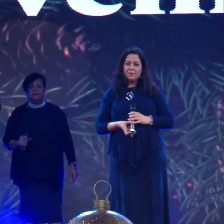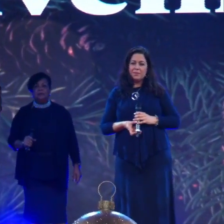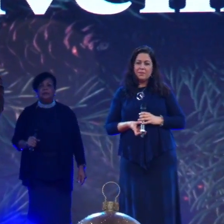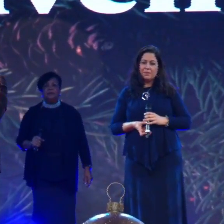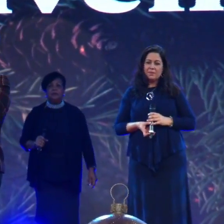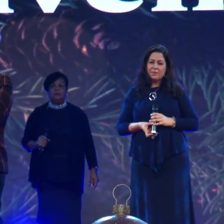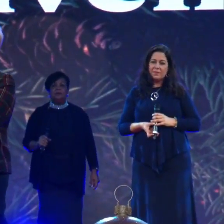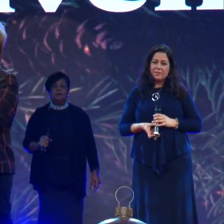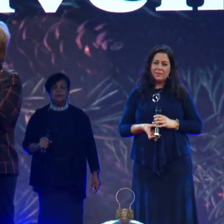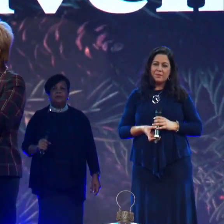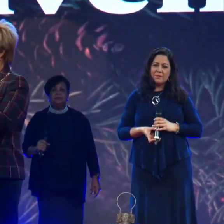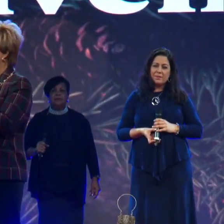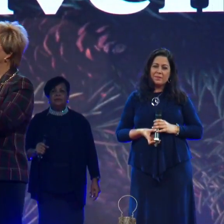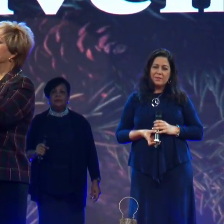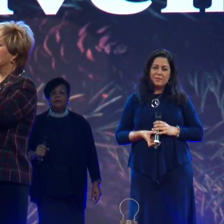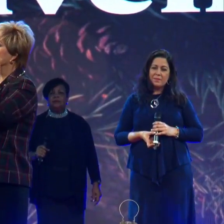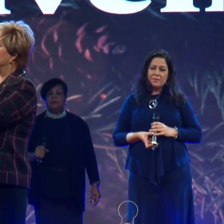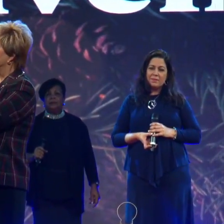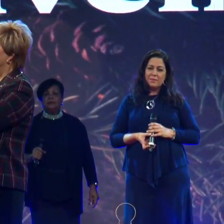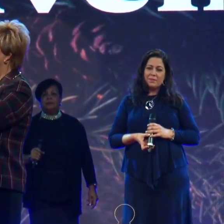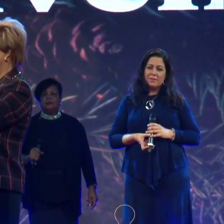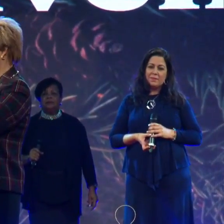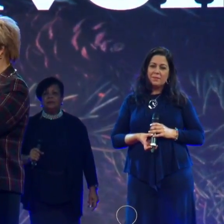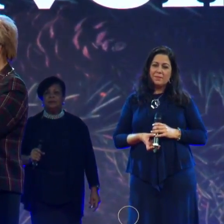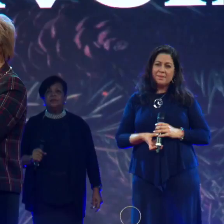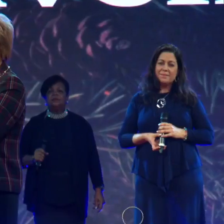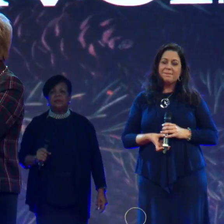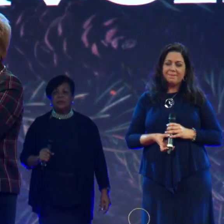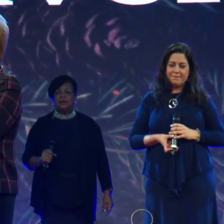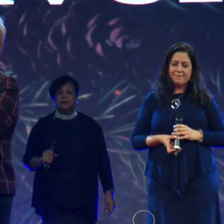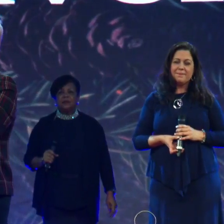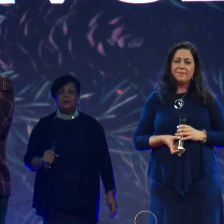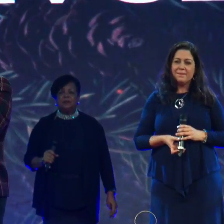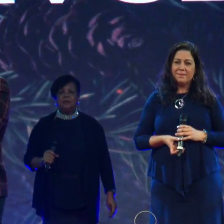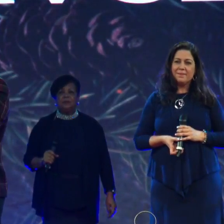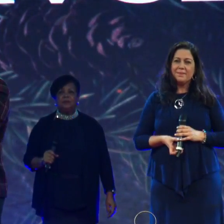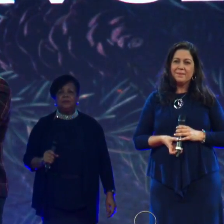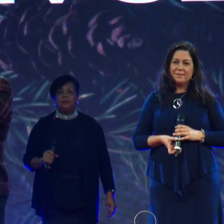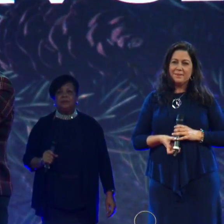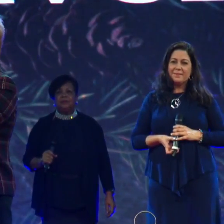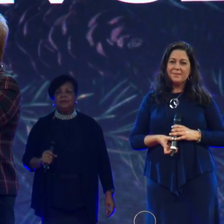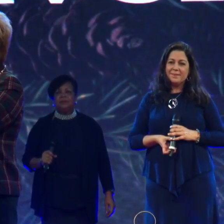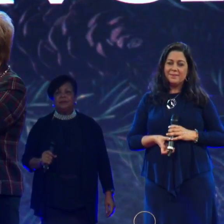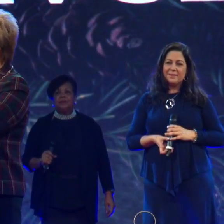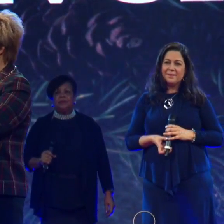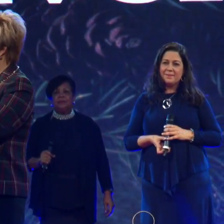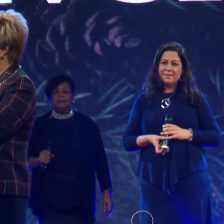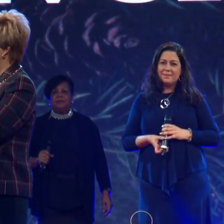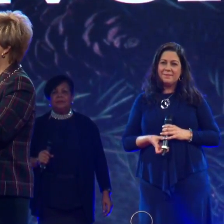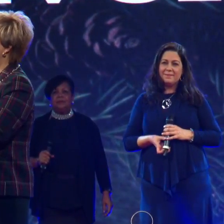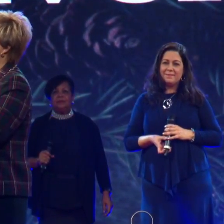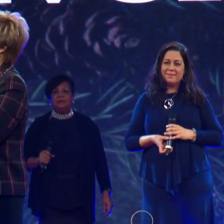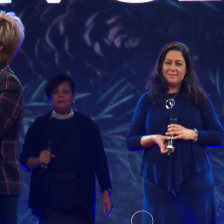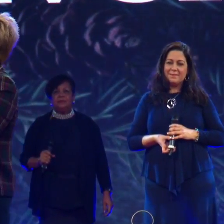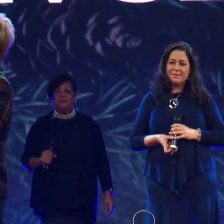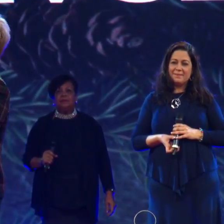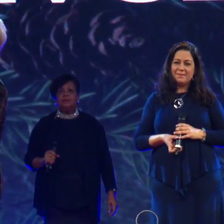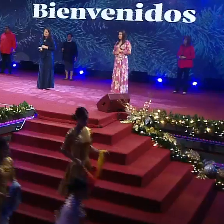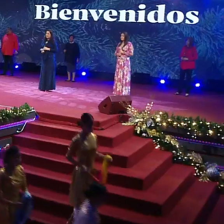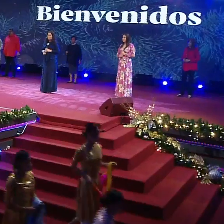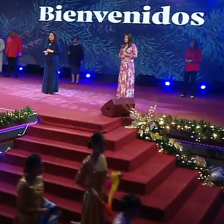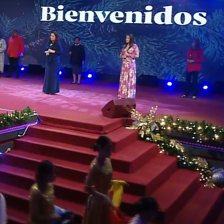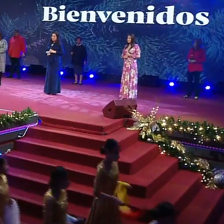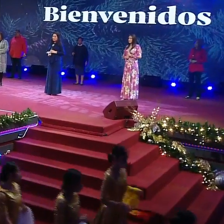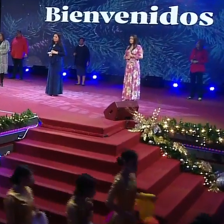nosotros decirle a Dios. Y antes de que nosotros hablemos, ya Dios lo sabe. Pero cuando le decimos específicamente, es como la idea que papá